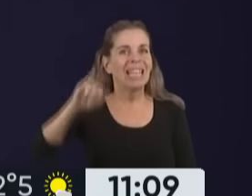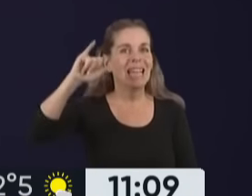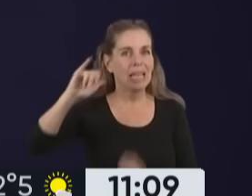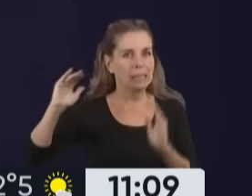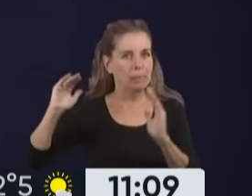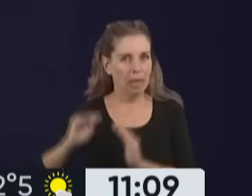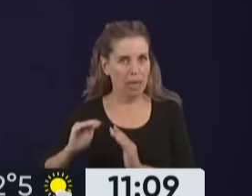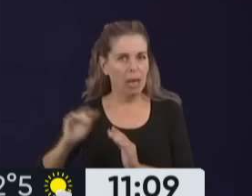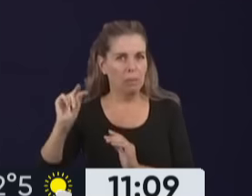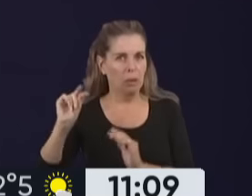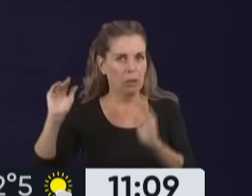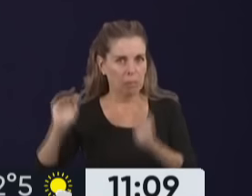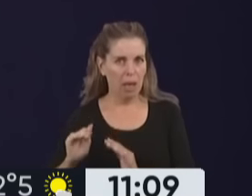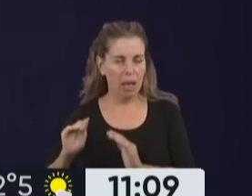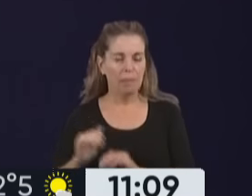interés.